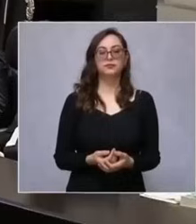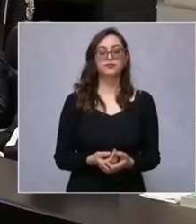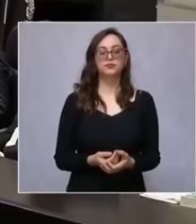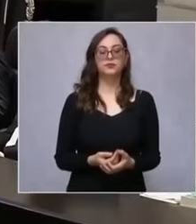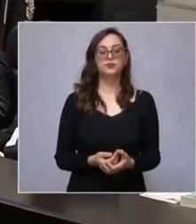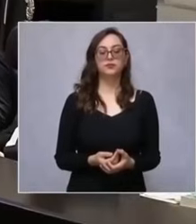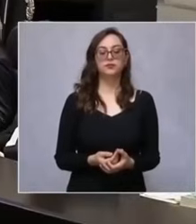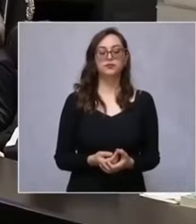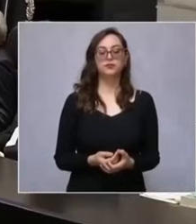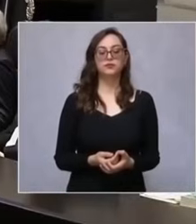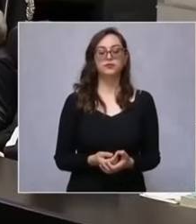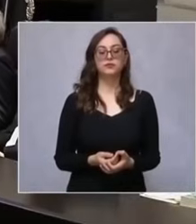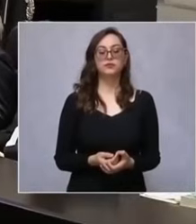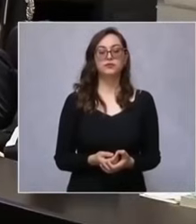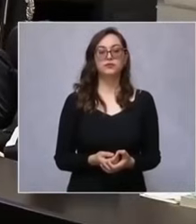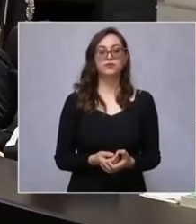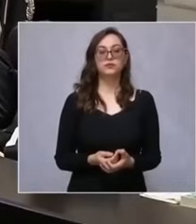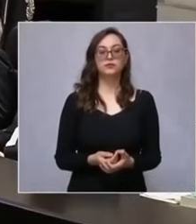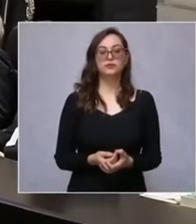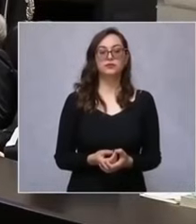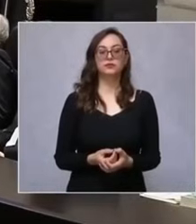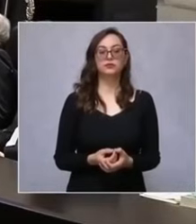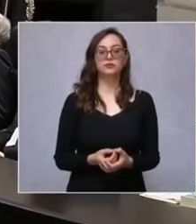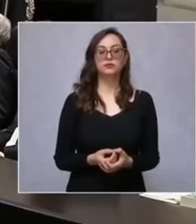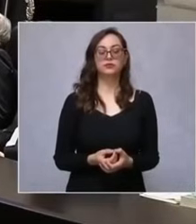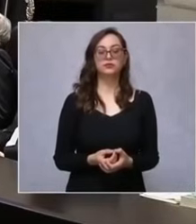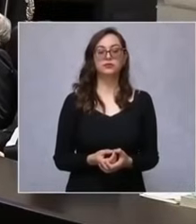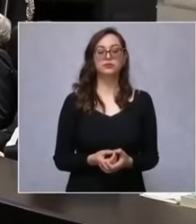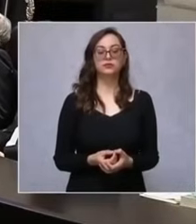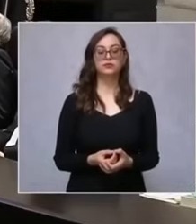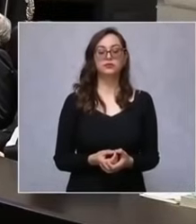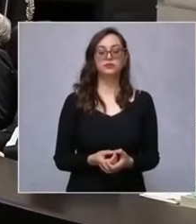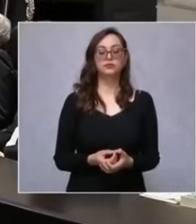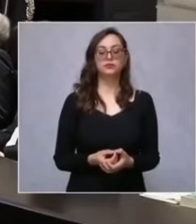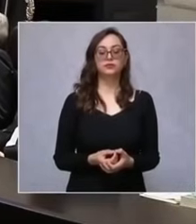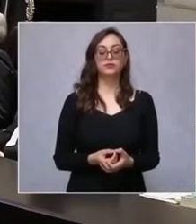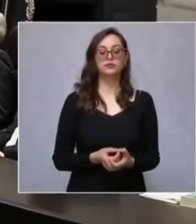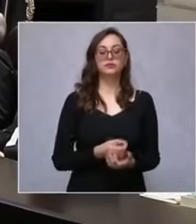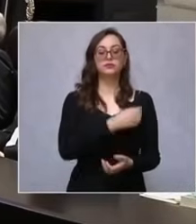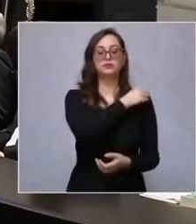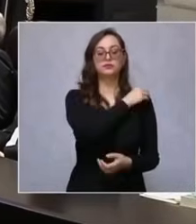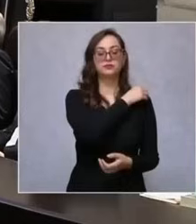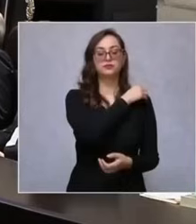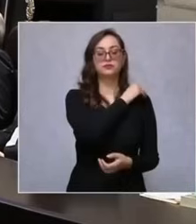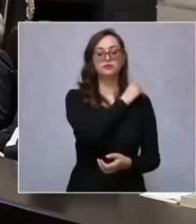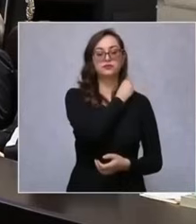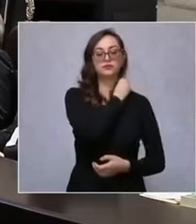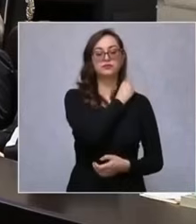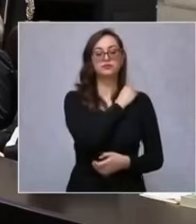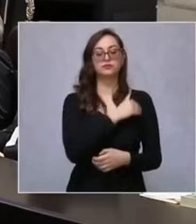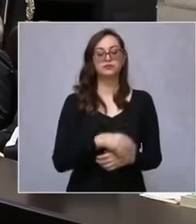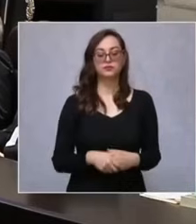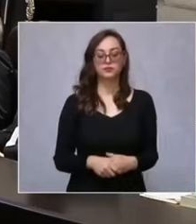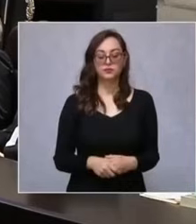Esto es histórico. Esto es el inicio nuevamente de lo que le espera a México. Y nosotras, yo creo que no somos